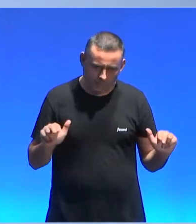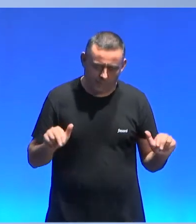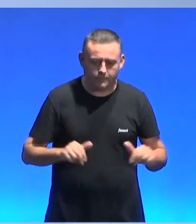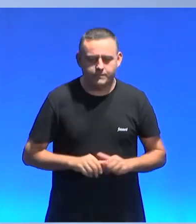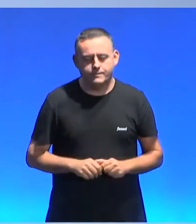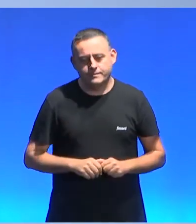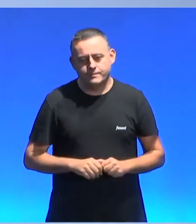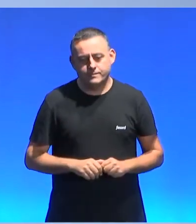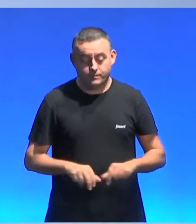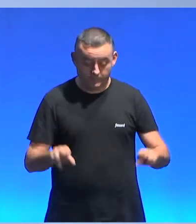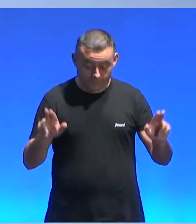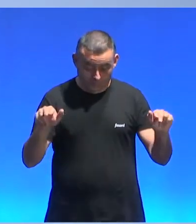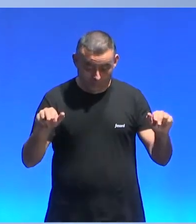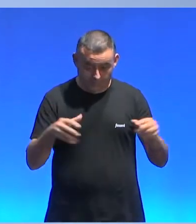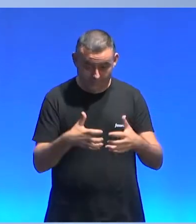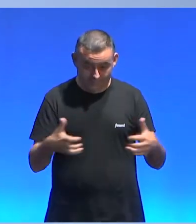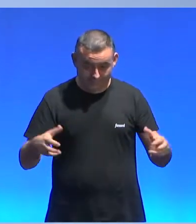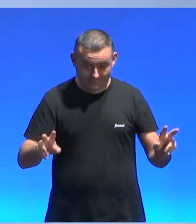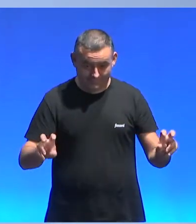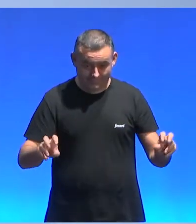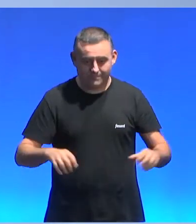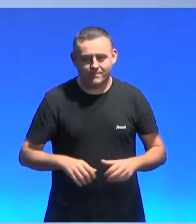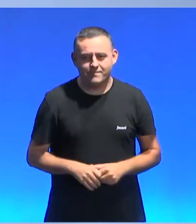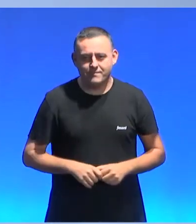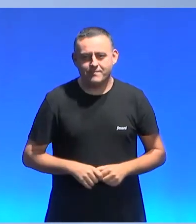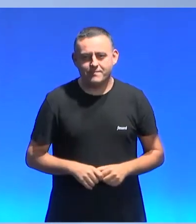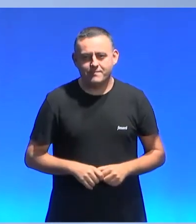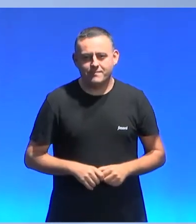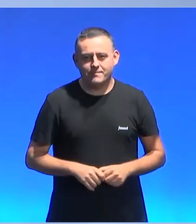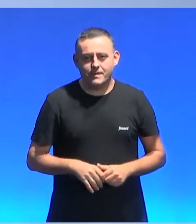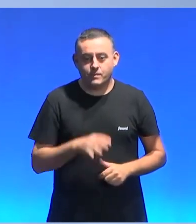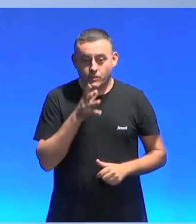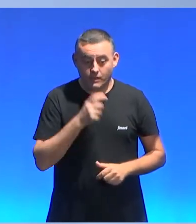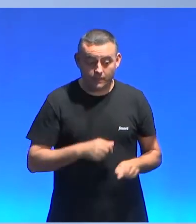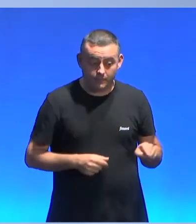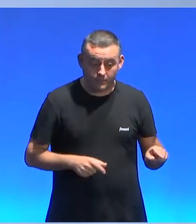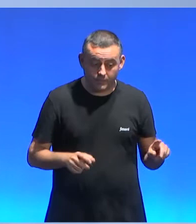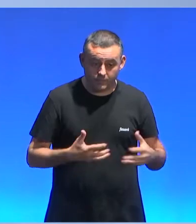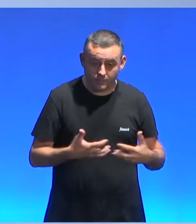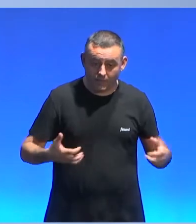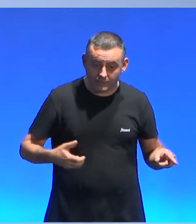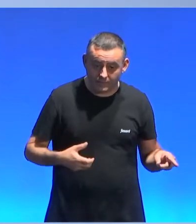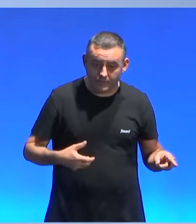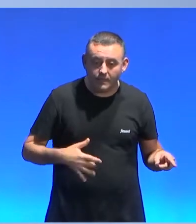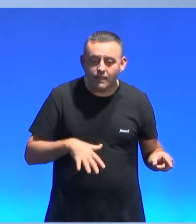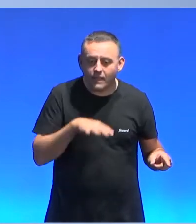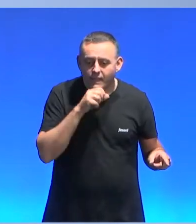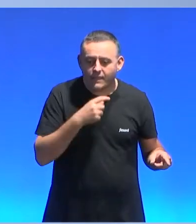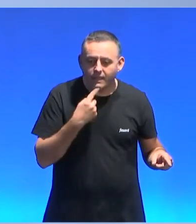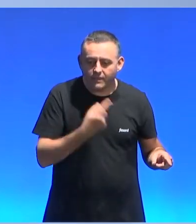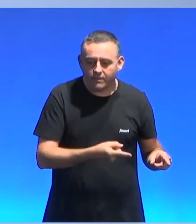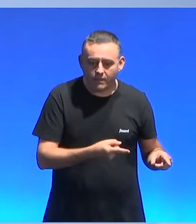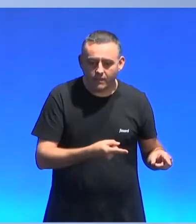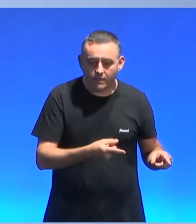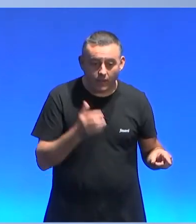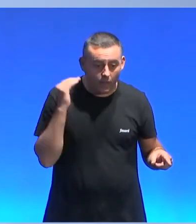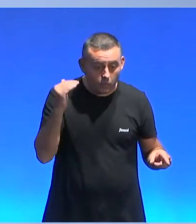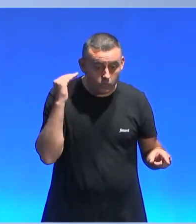Porque esta frase tampoco puede haberla escuchado de un adulto. Los adultos dicen